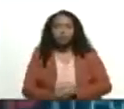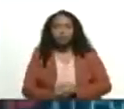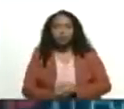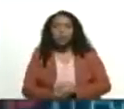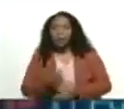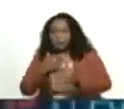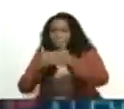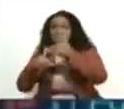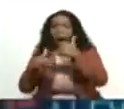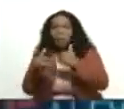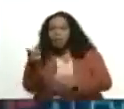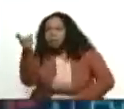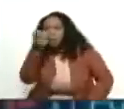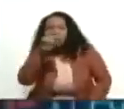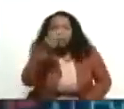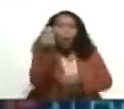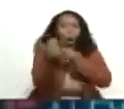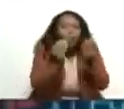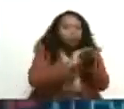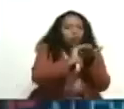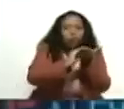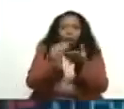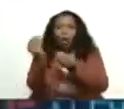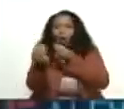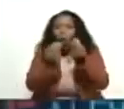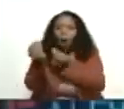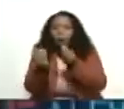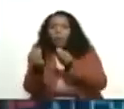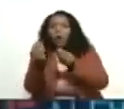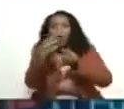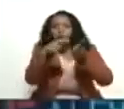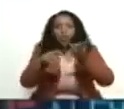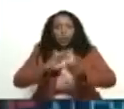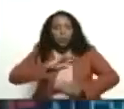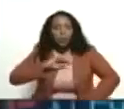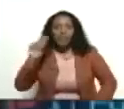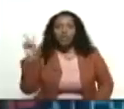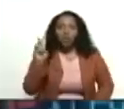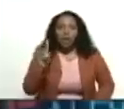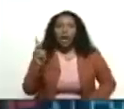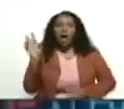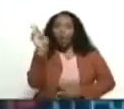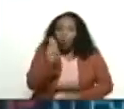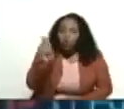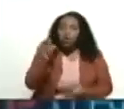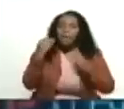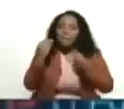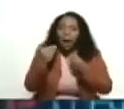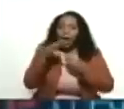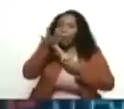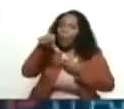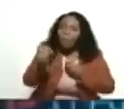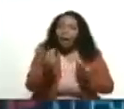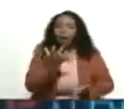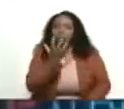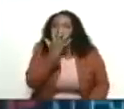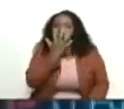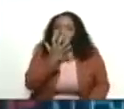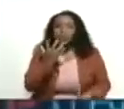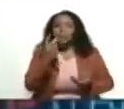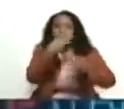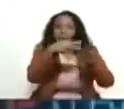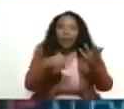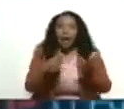Busquemos que recursos secuestrados de Venezuela sean utilizados para comprar respiradores, para